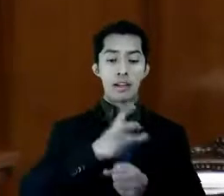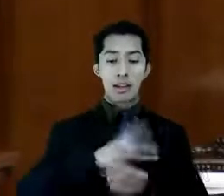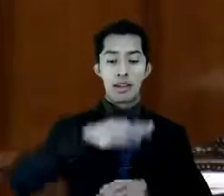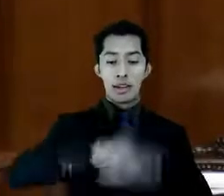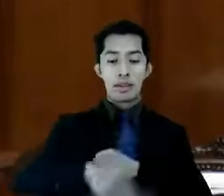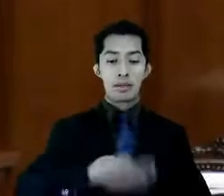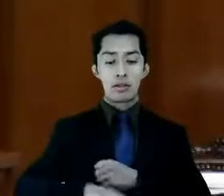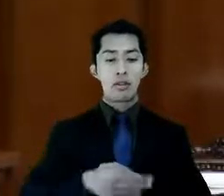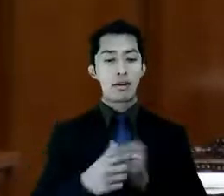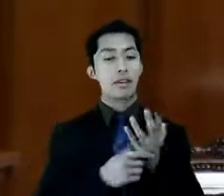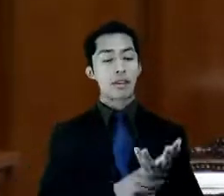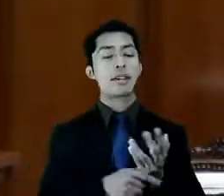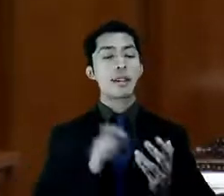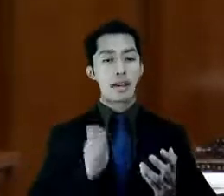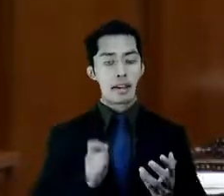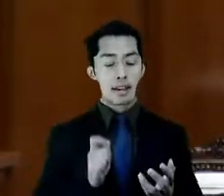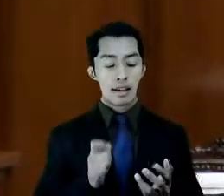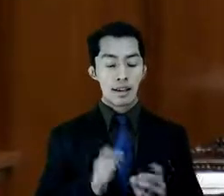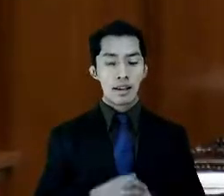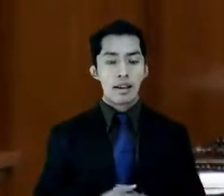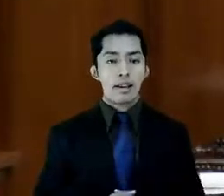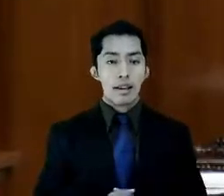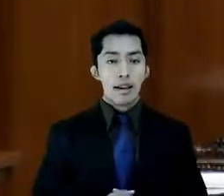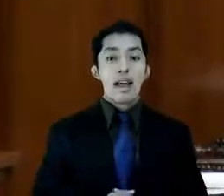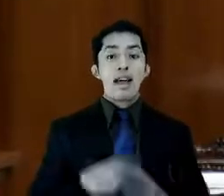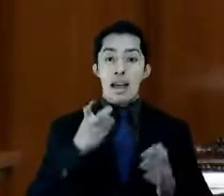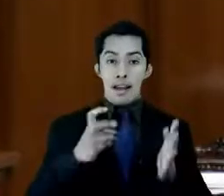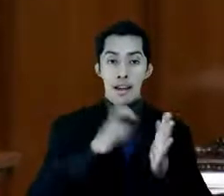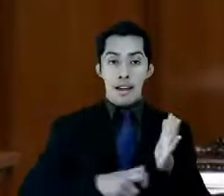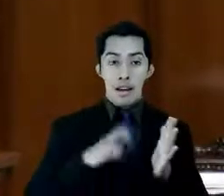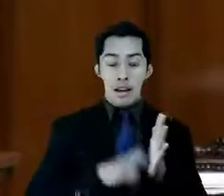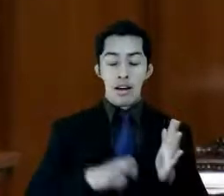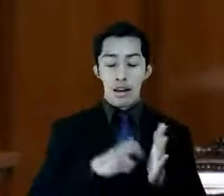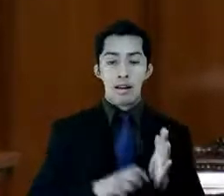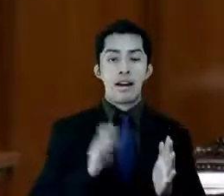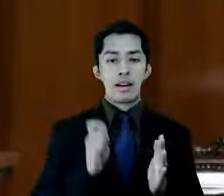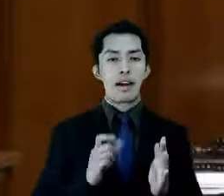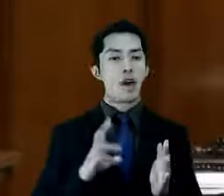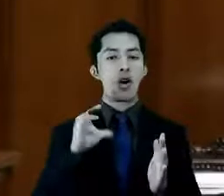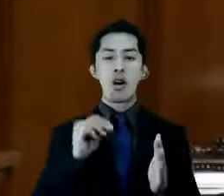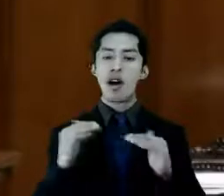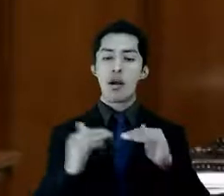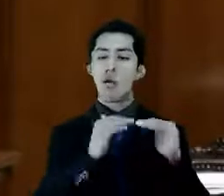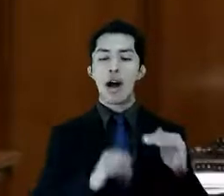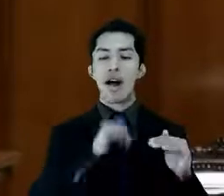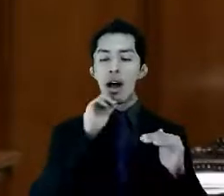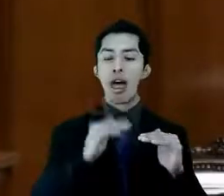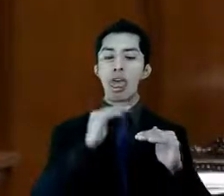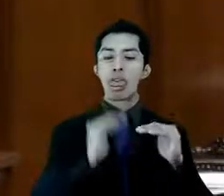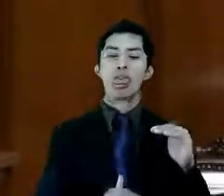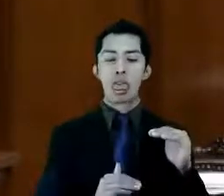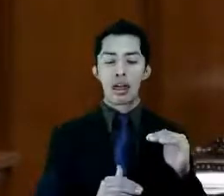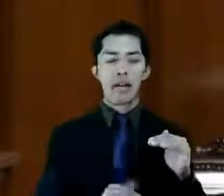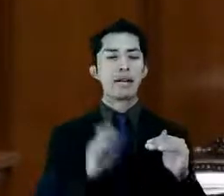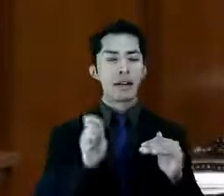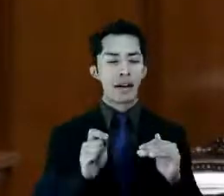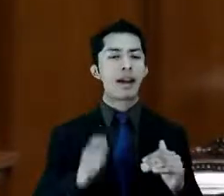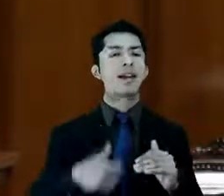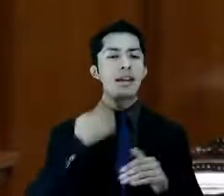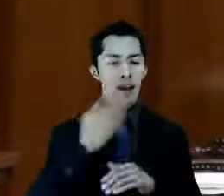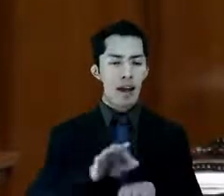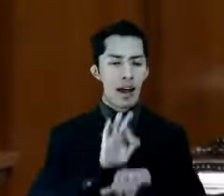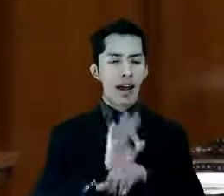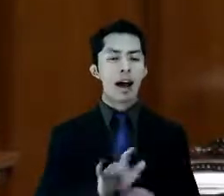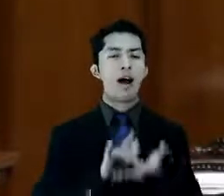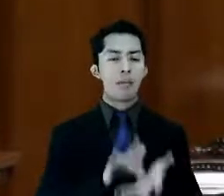establece: y derivado de esta reforma es porque había una desigualdad en poder generar una contribución, pero